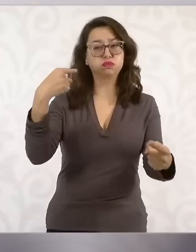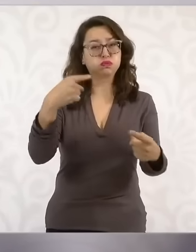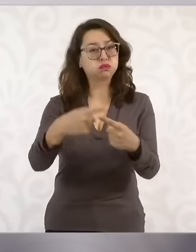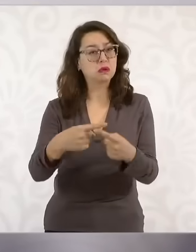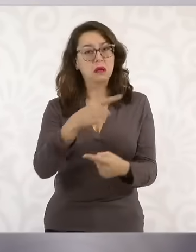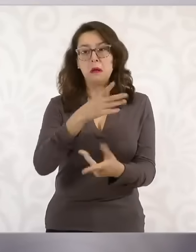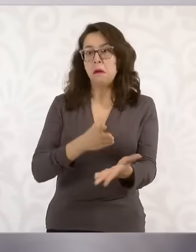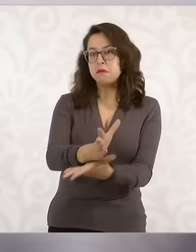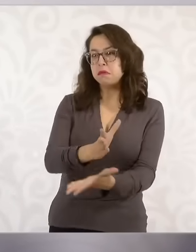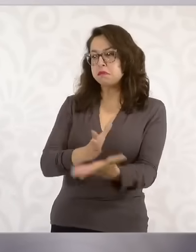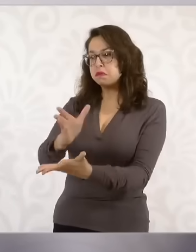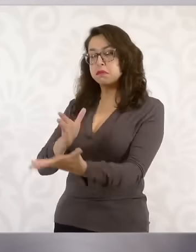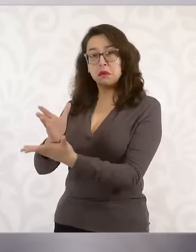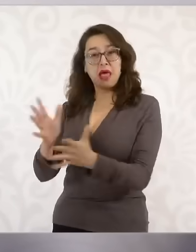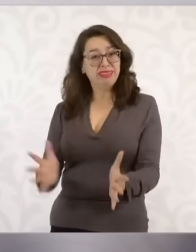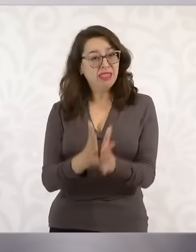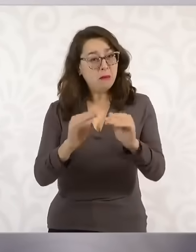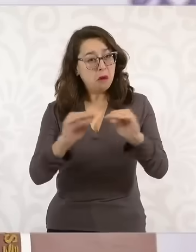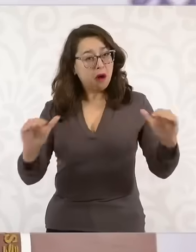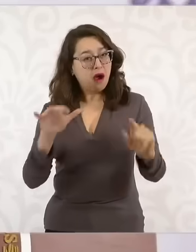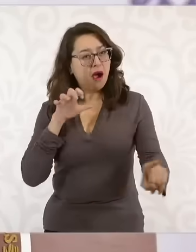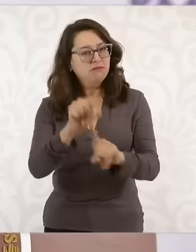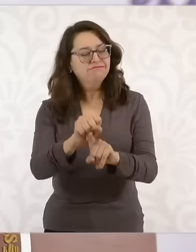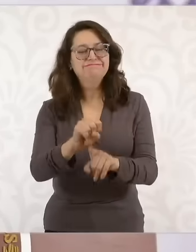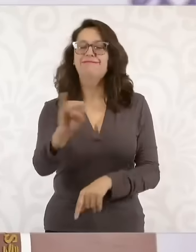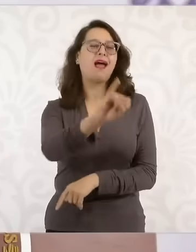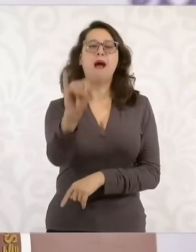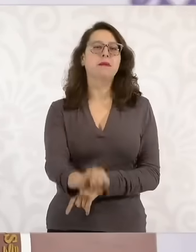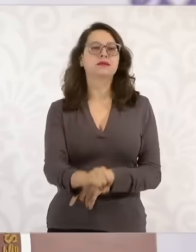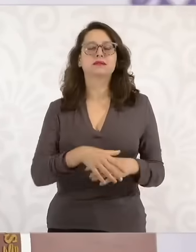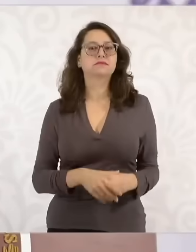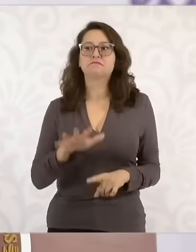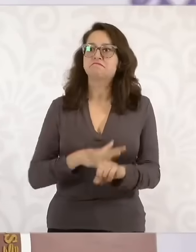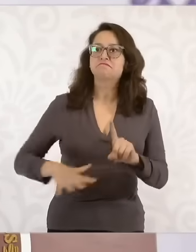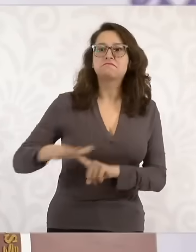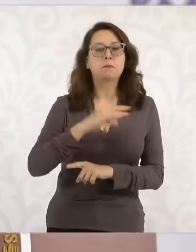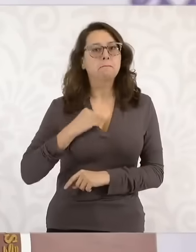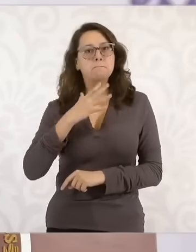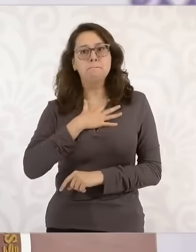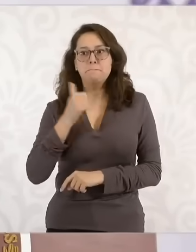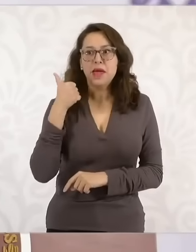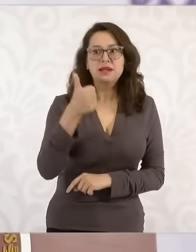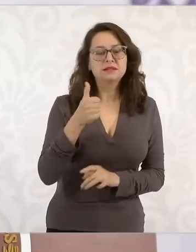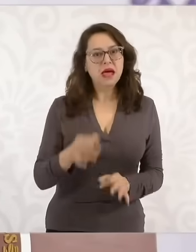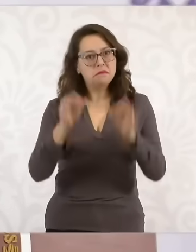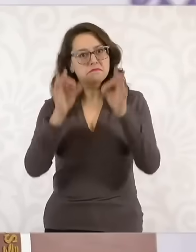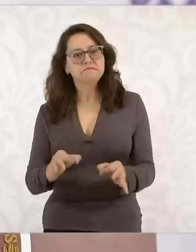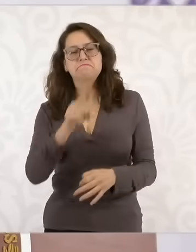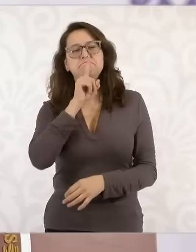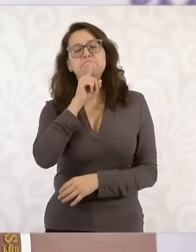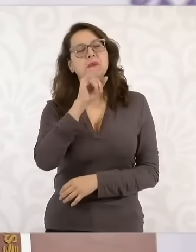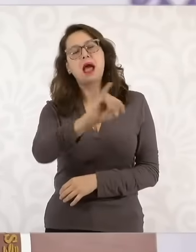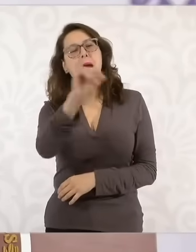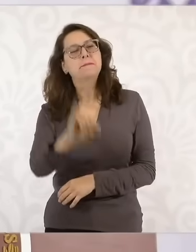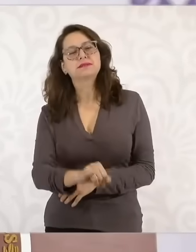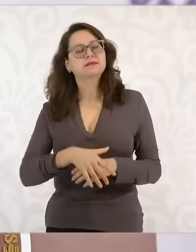México no se quedó callada y este fue el mensaje que dio al inicio de la conferencia de prensa. Escuchemos.